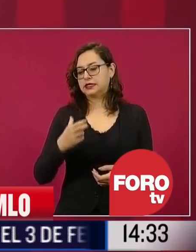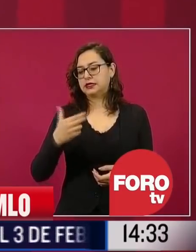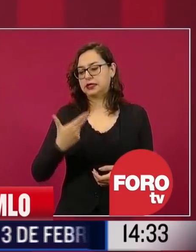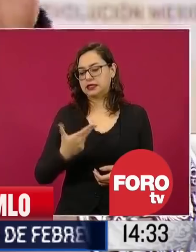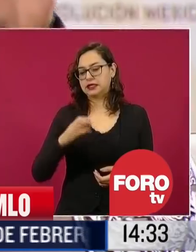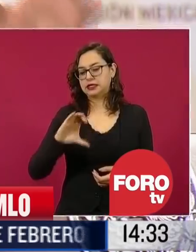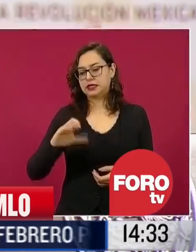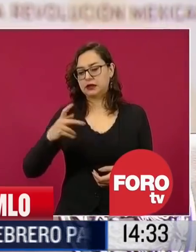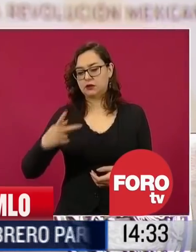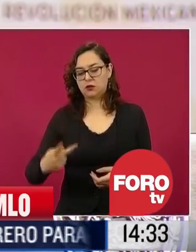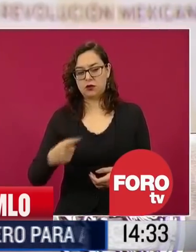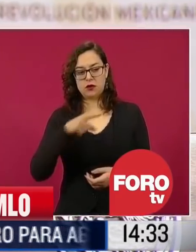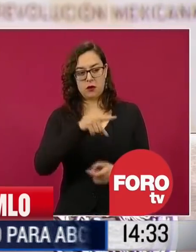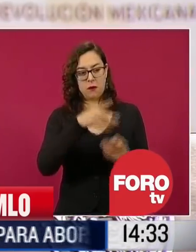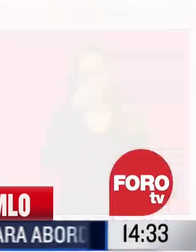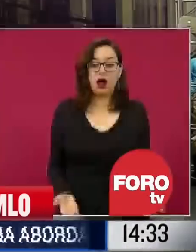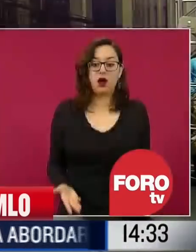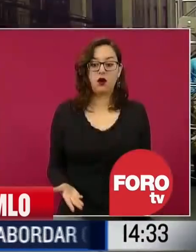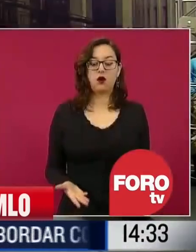la venta de Banamex.